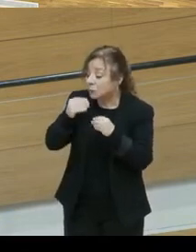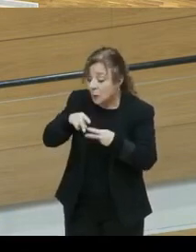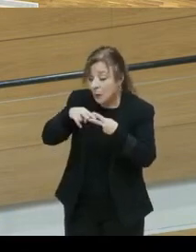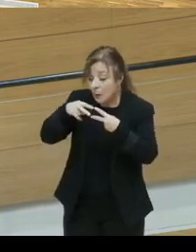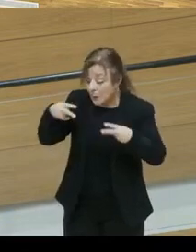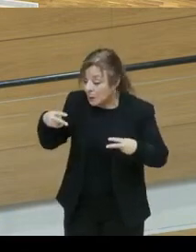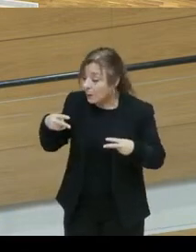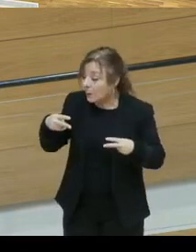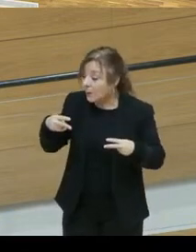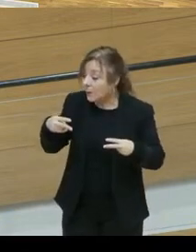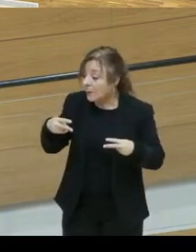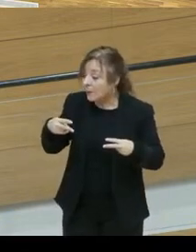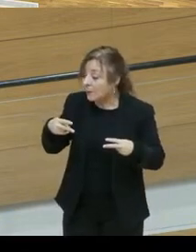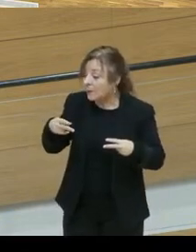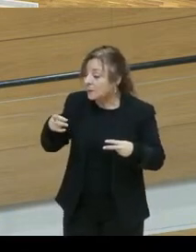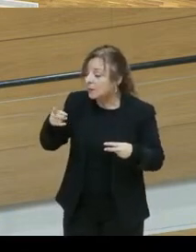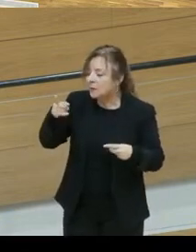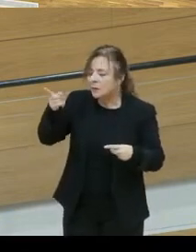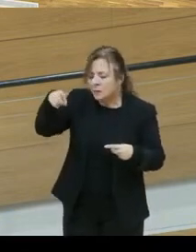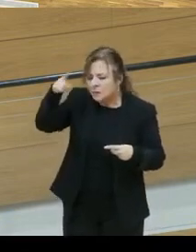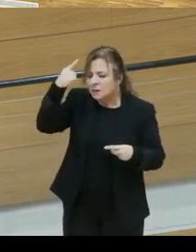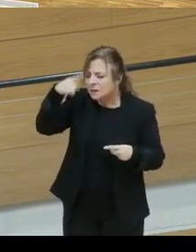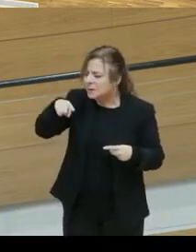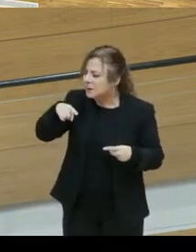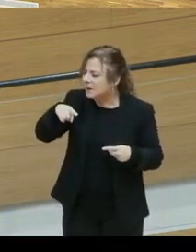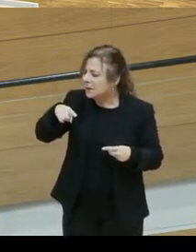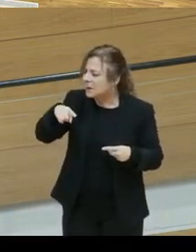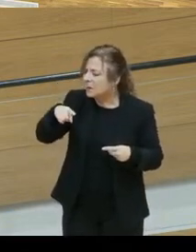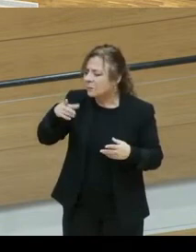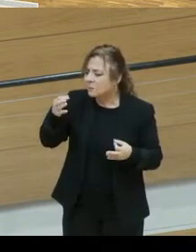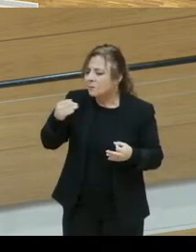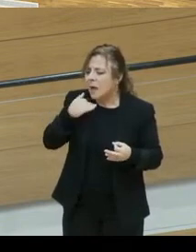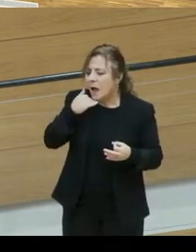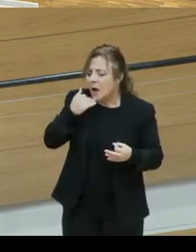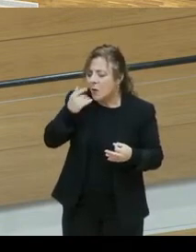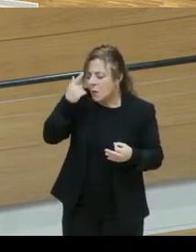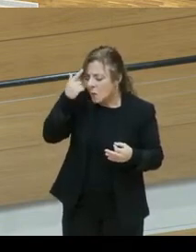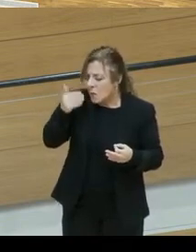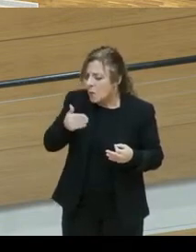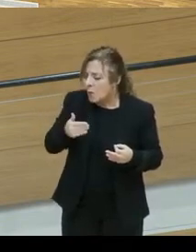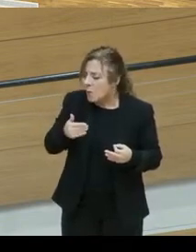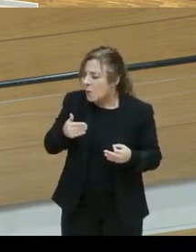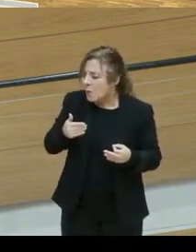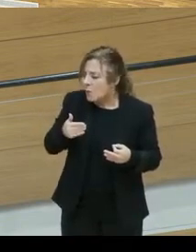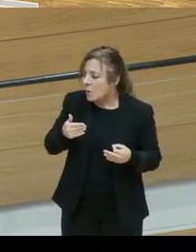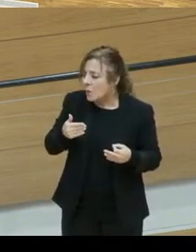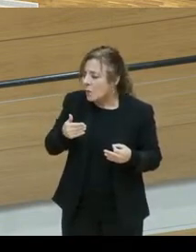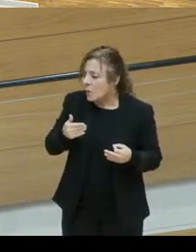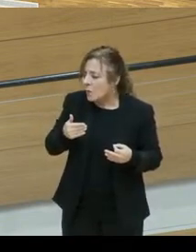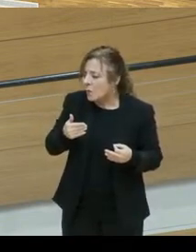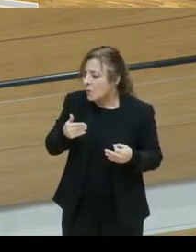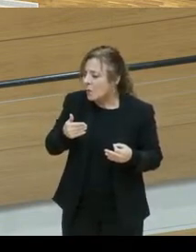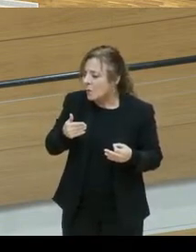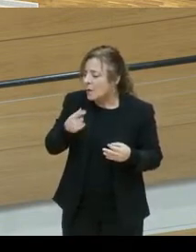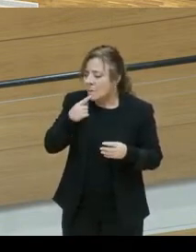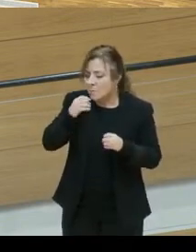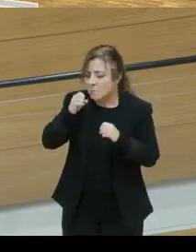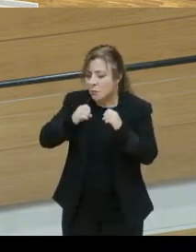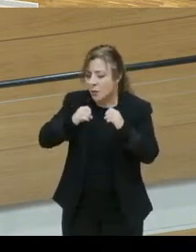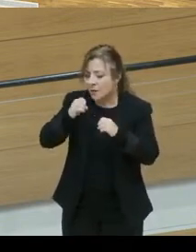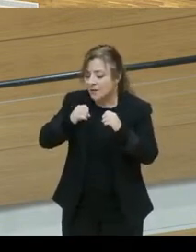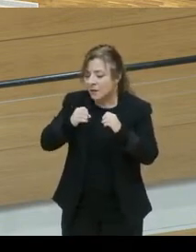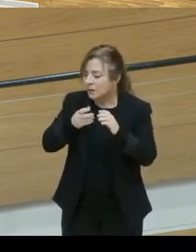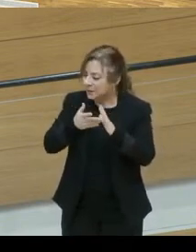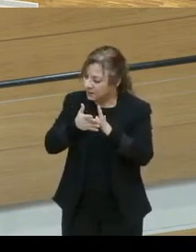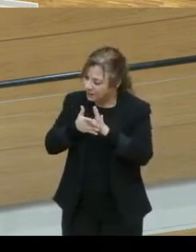demás, ¿sabéis o tenéis una aproximación del el porcentaje que